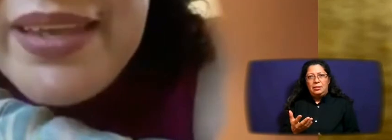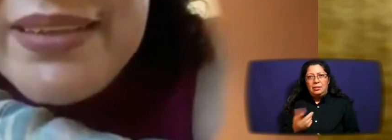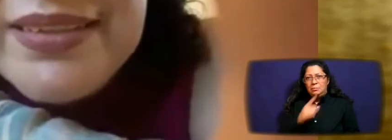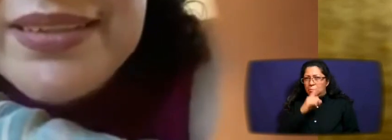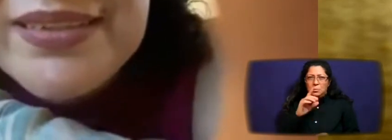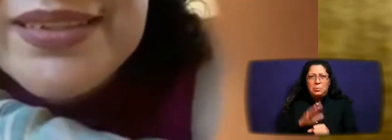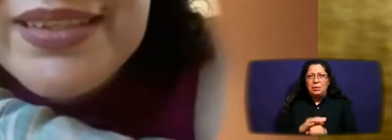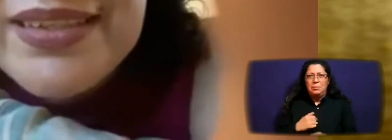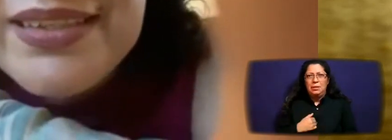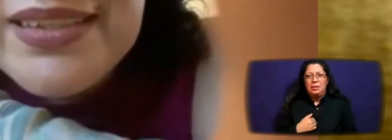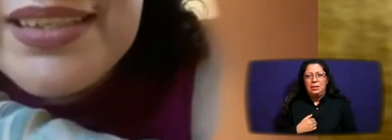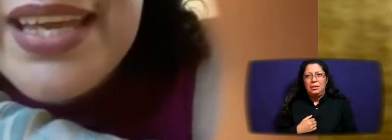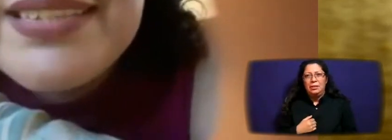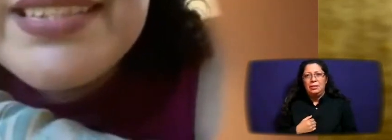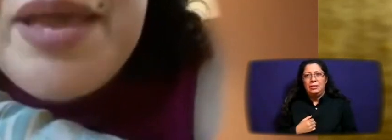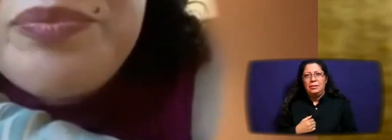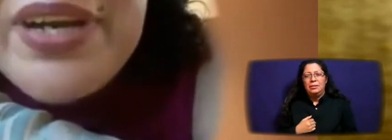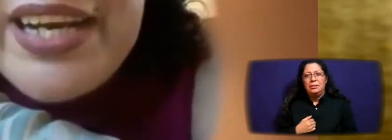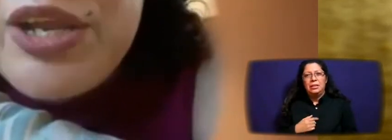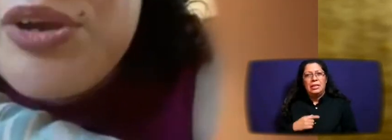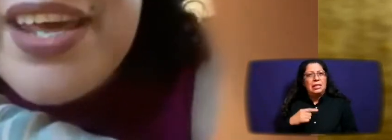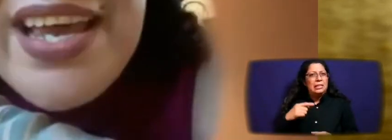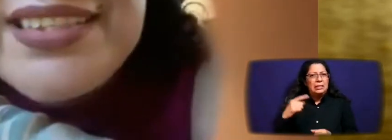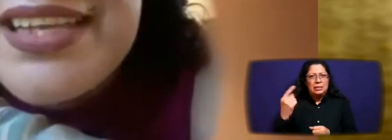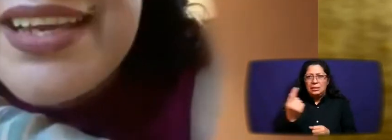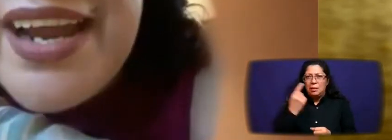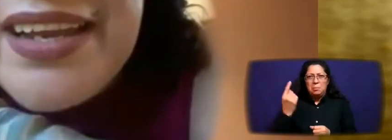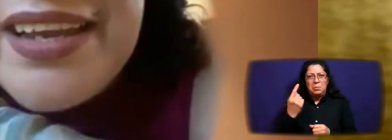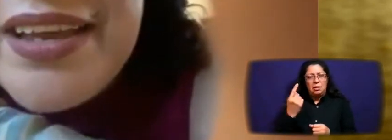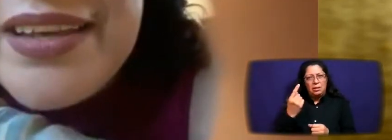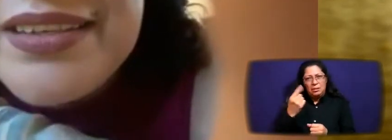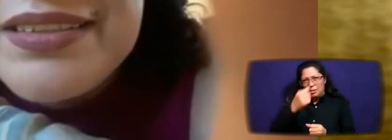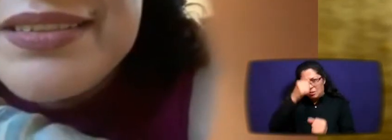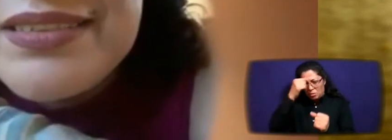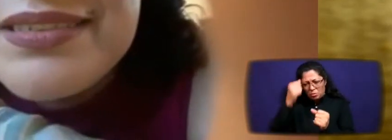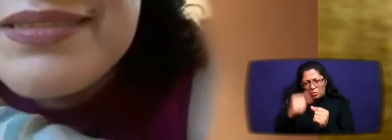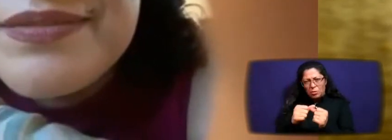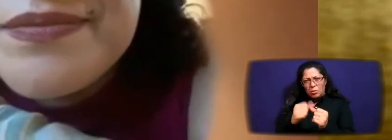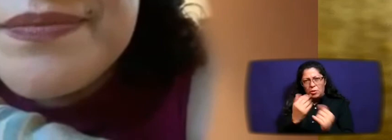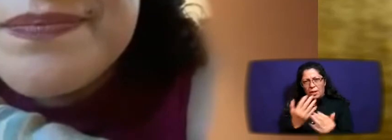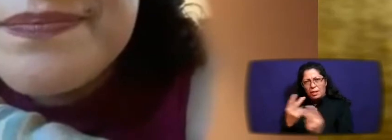prométeme que siempre recordarás la granja.